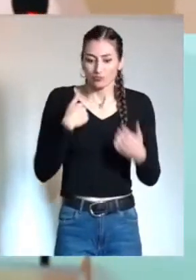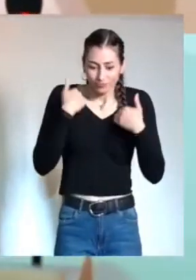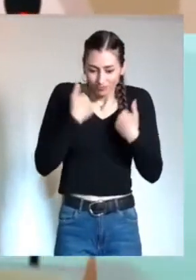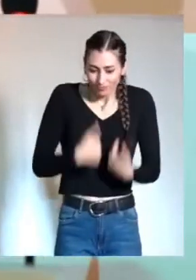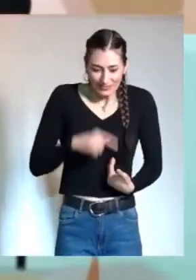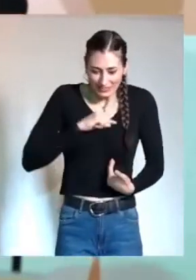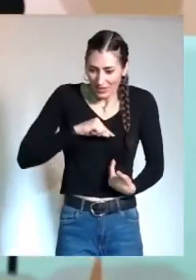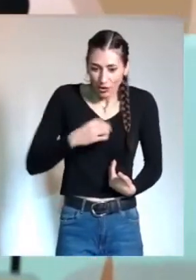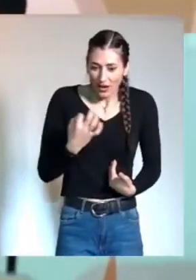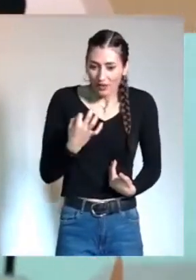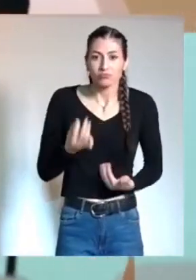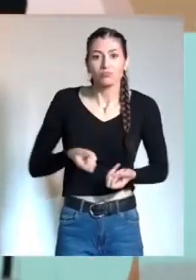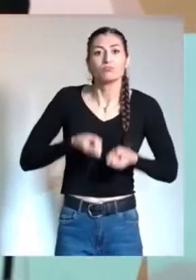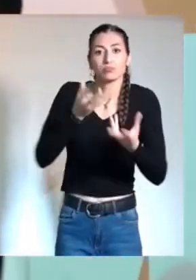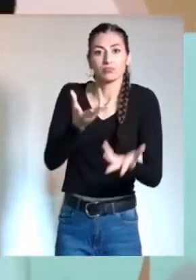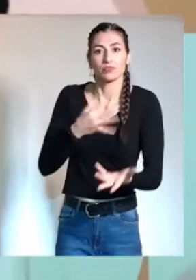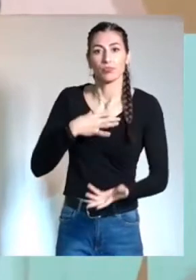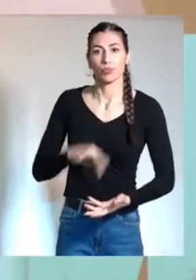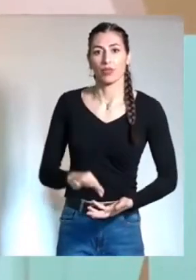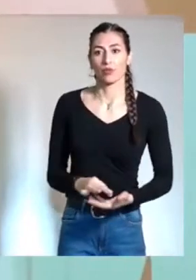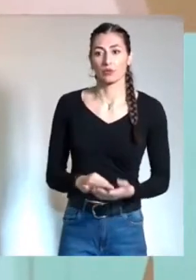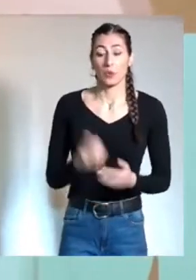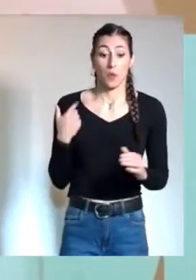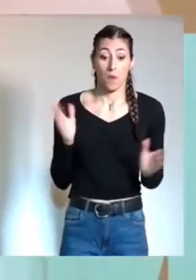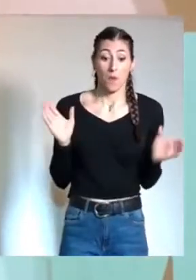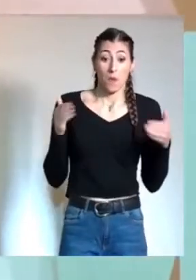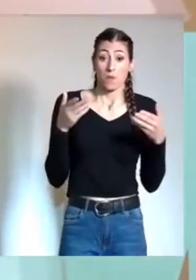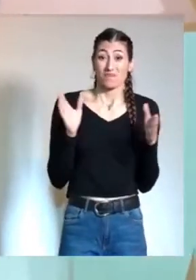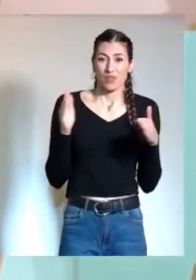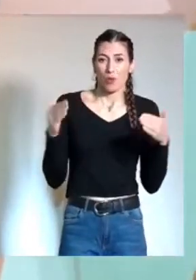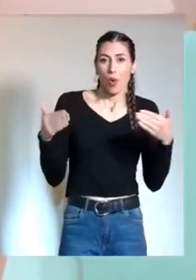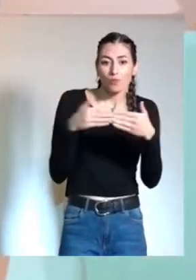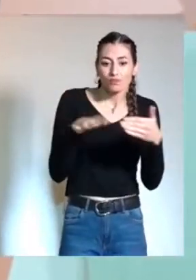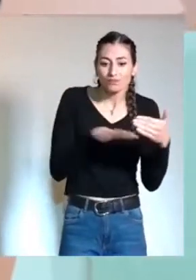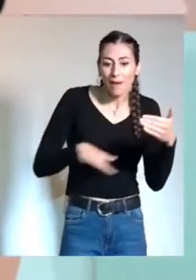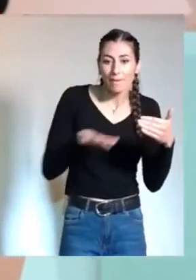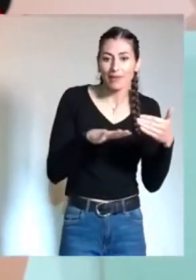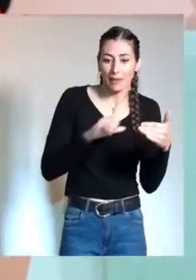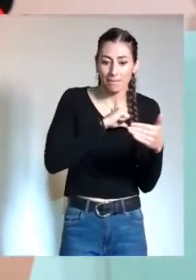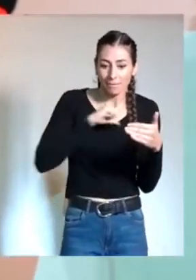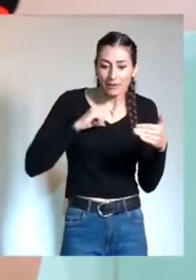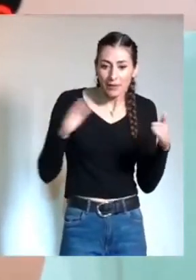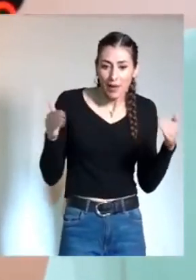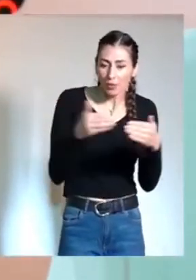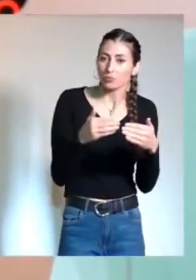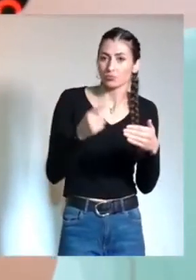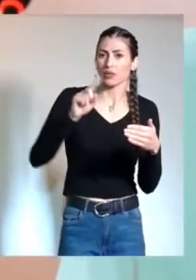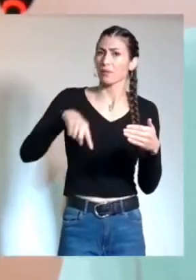persona libremente, no solamente en nuestro entorno privado, sino que también cuando estamos hablando de política